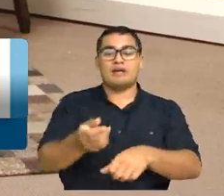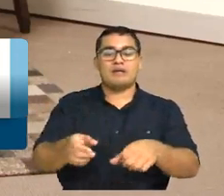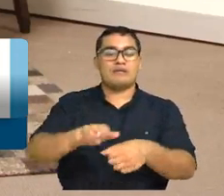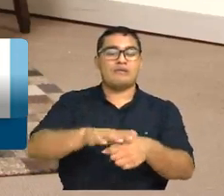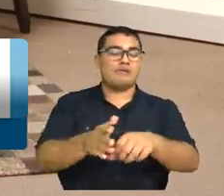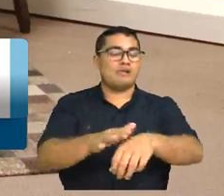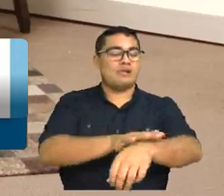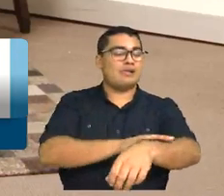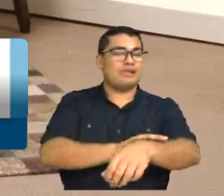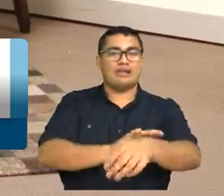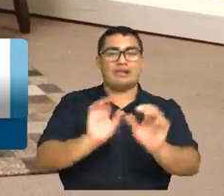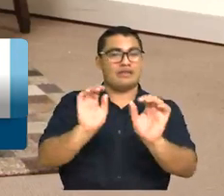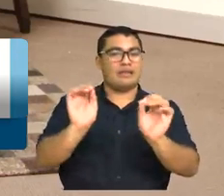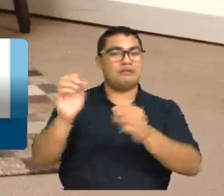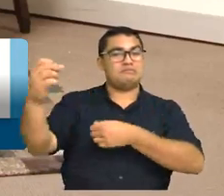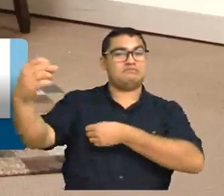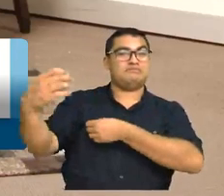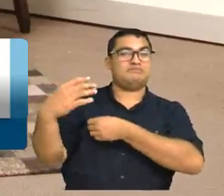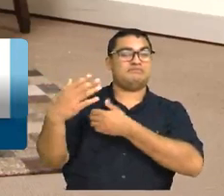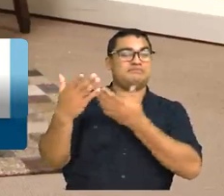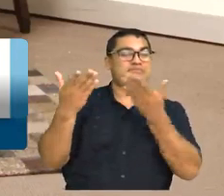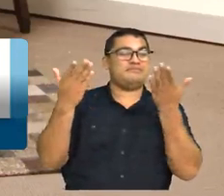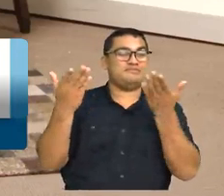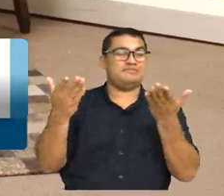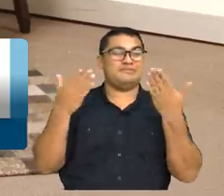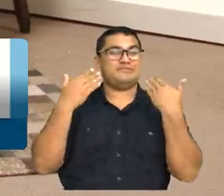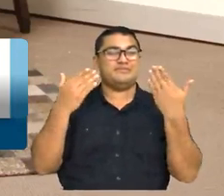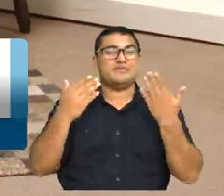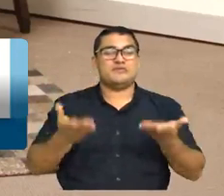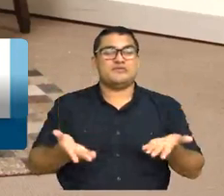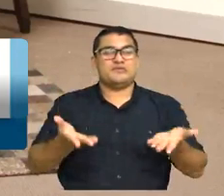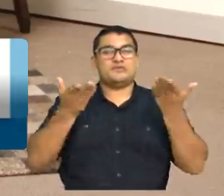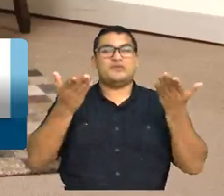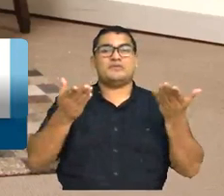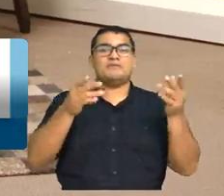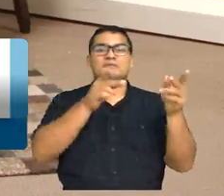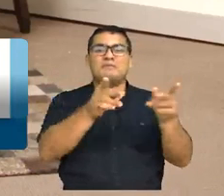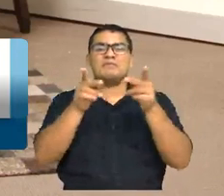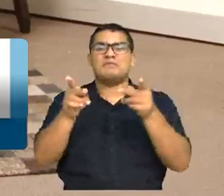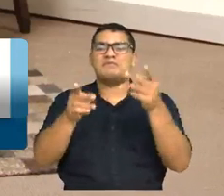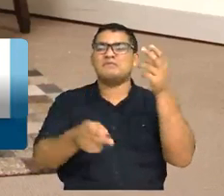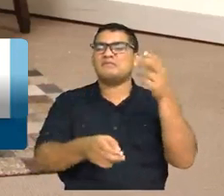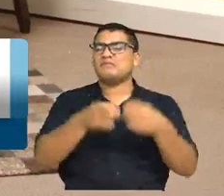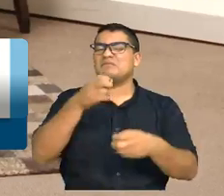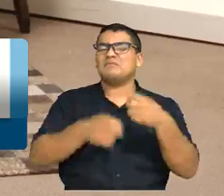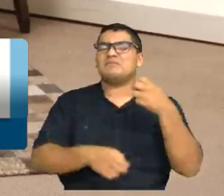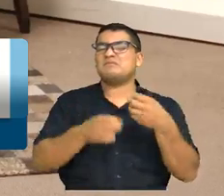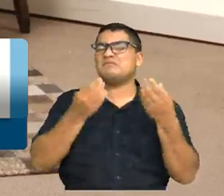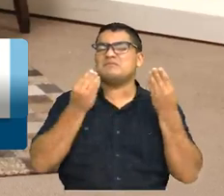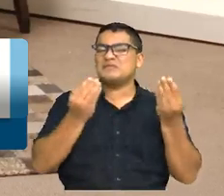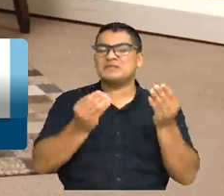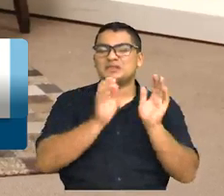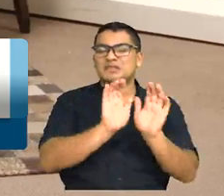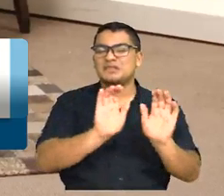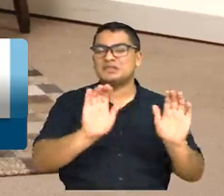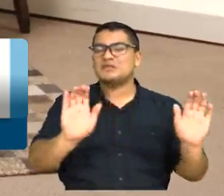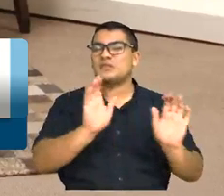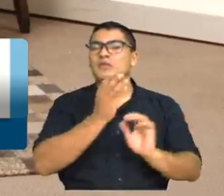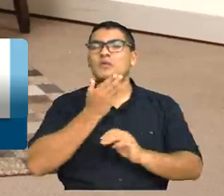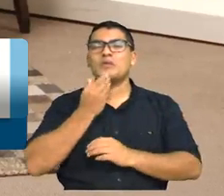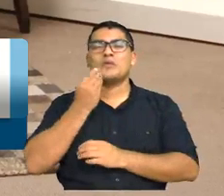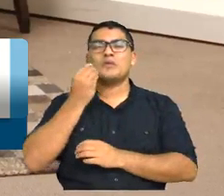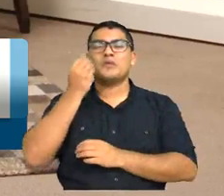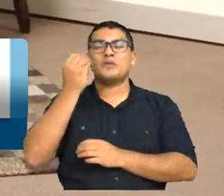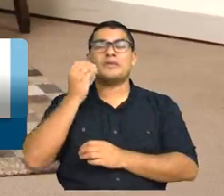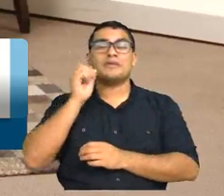calor. Ahora, ¿a qué tipo de personas afecta más el golpe de calor? Hablando de los rangos de edad de niños a adultos mayores.